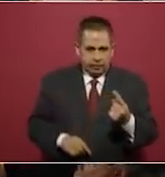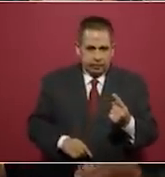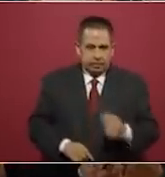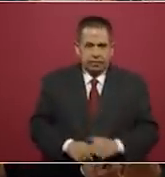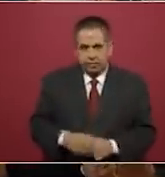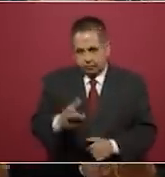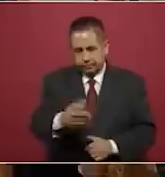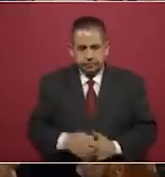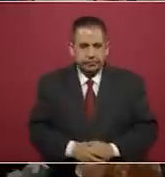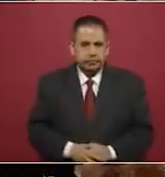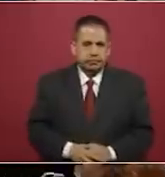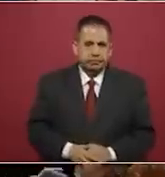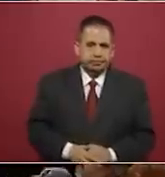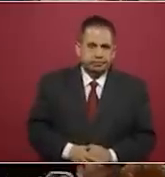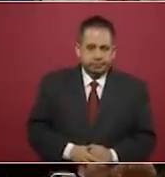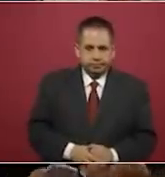adelante